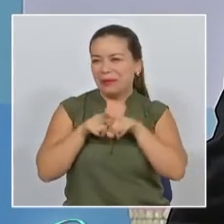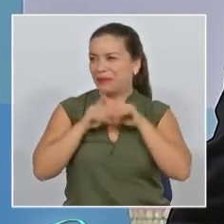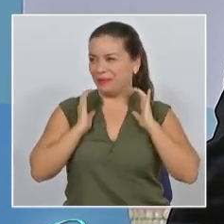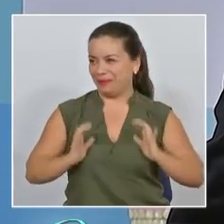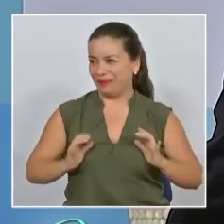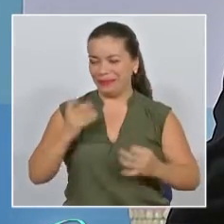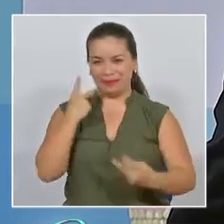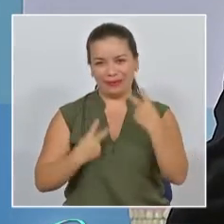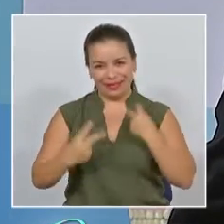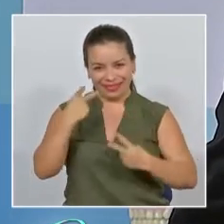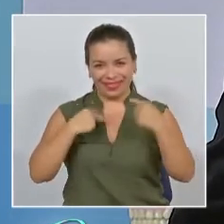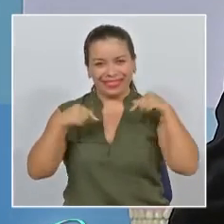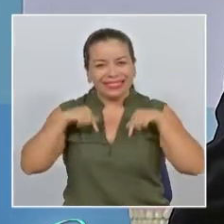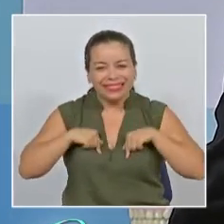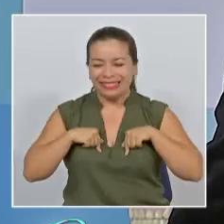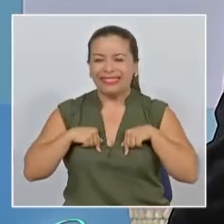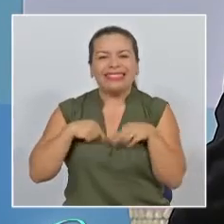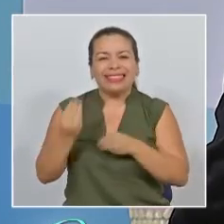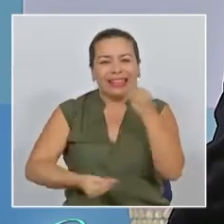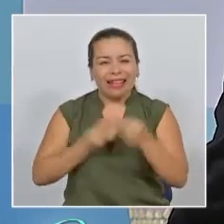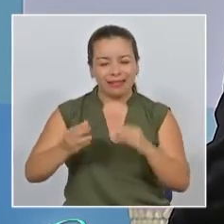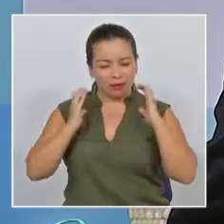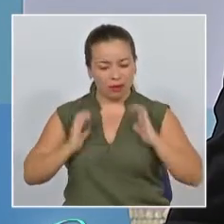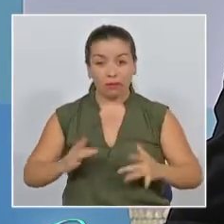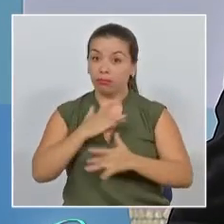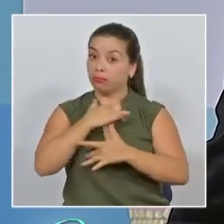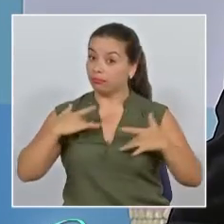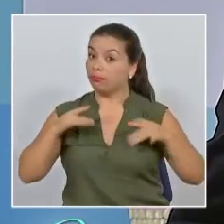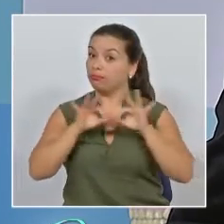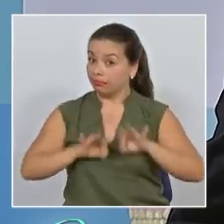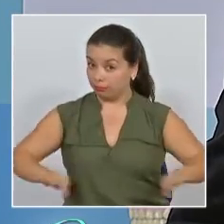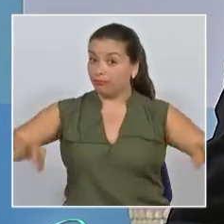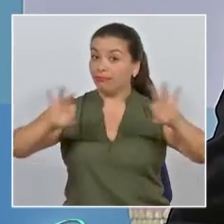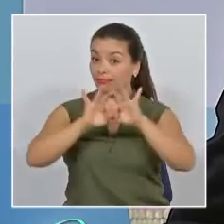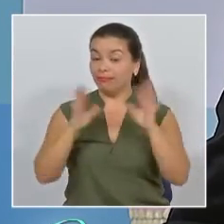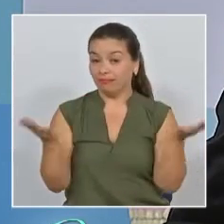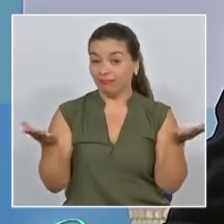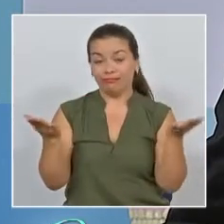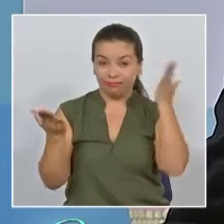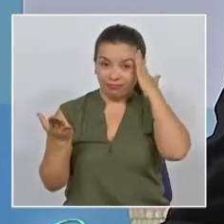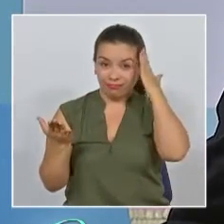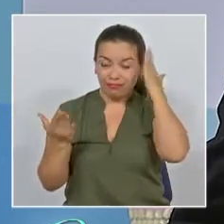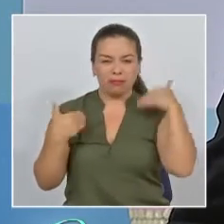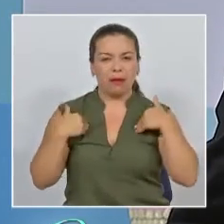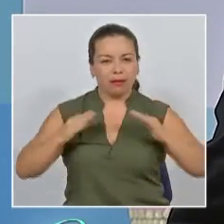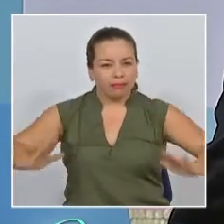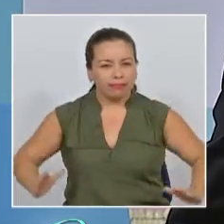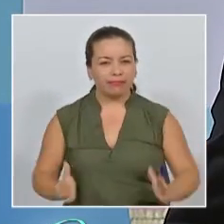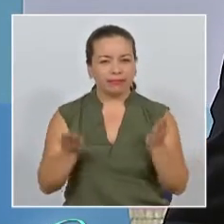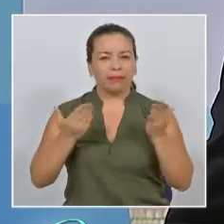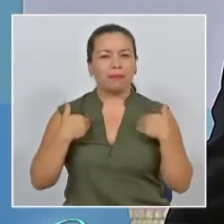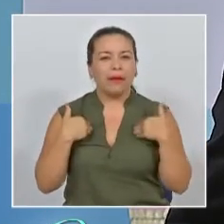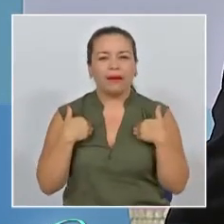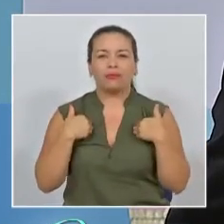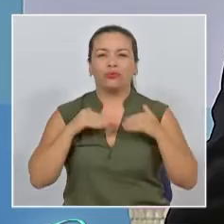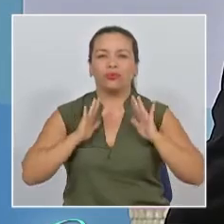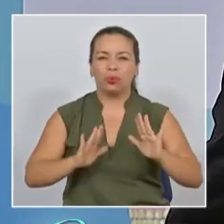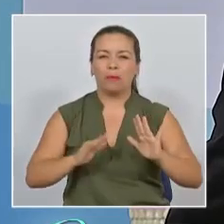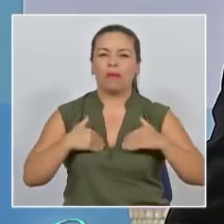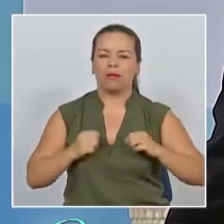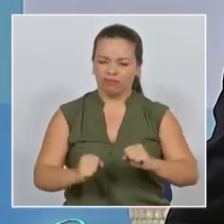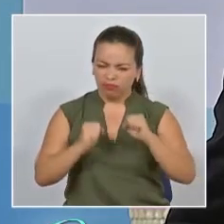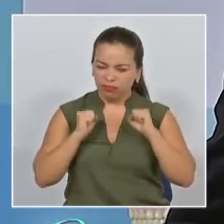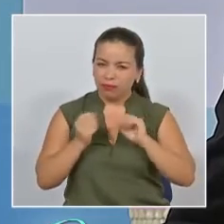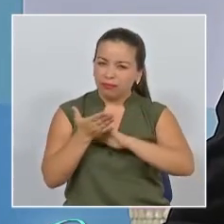cosas que debemos hacer para conservar la salud, para aumentar nuestro bienestar, para